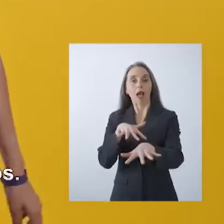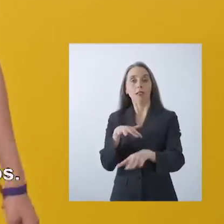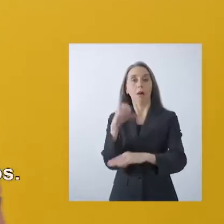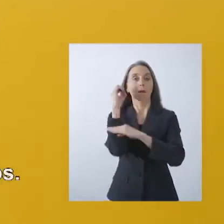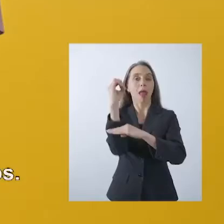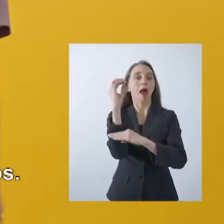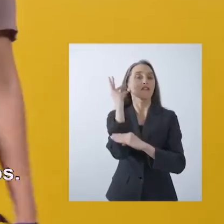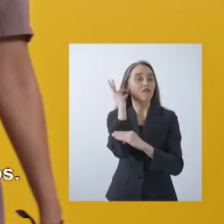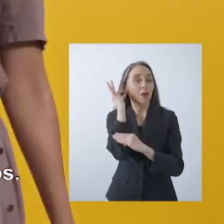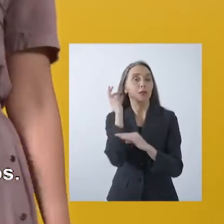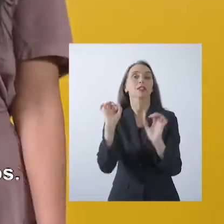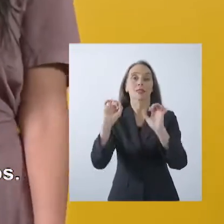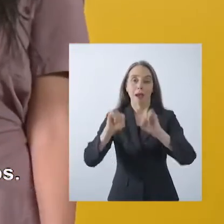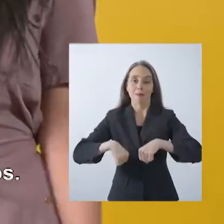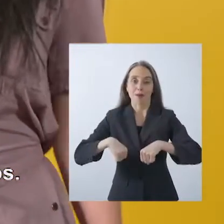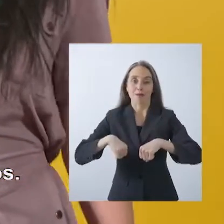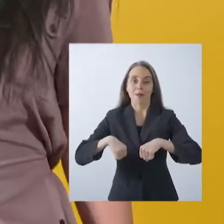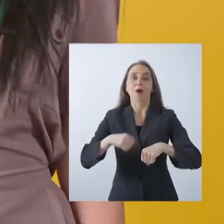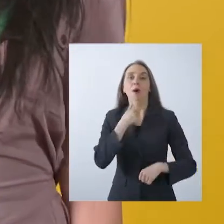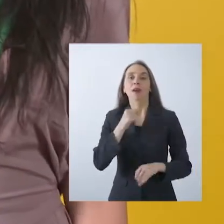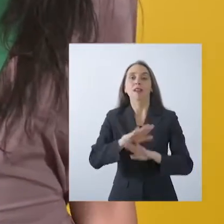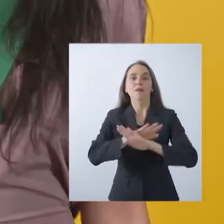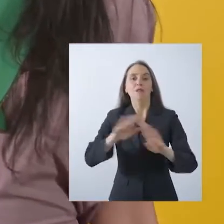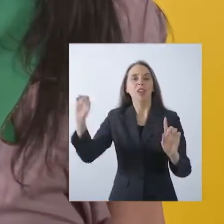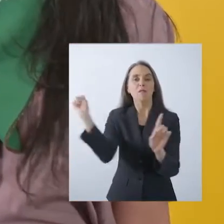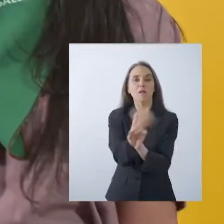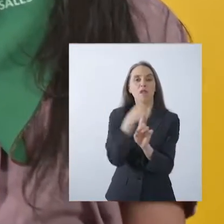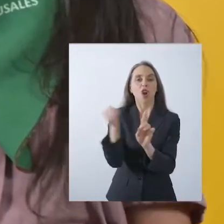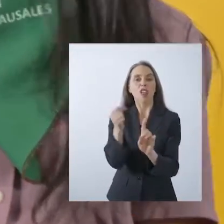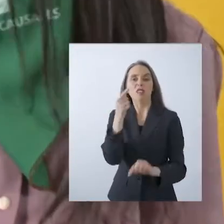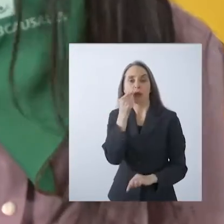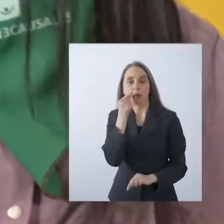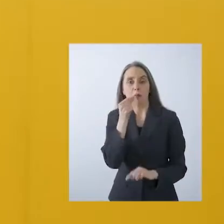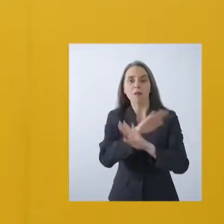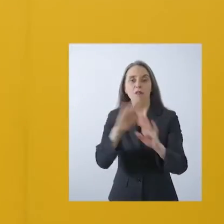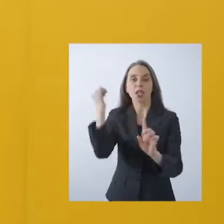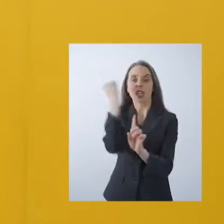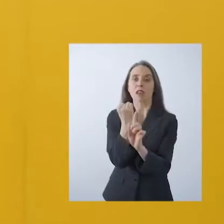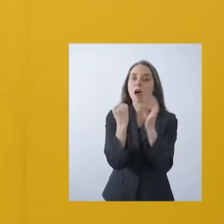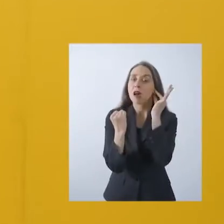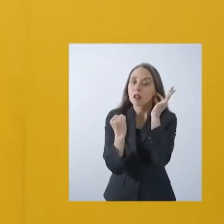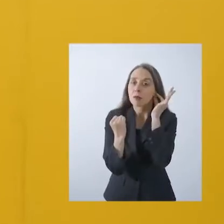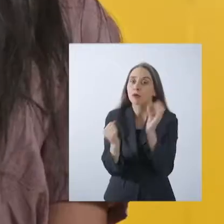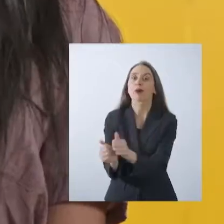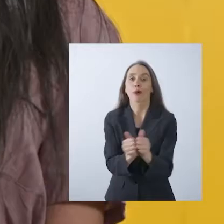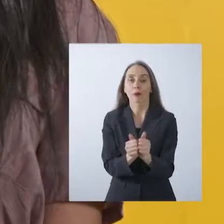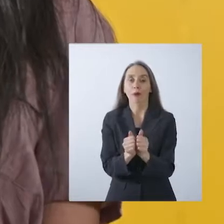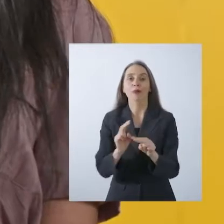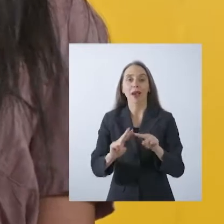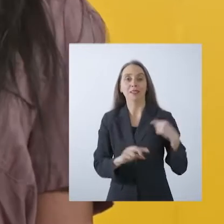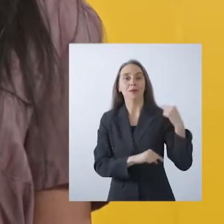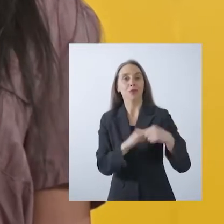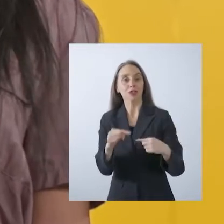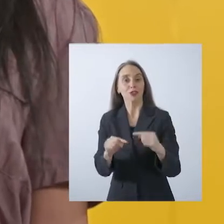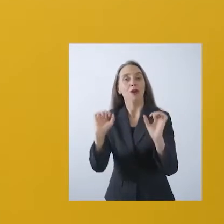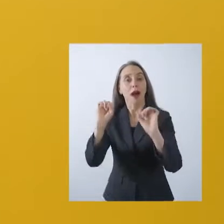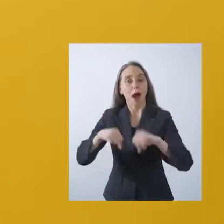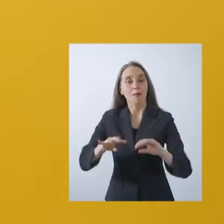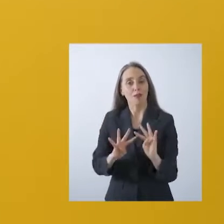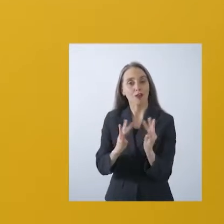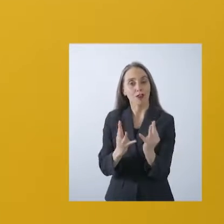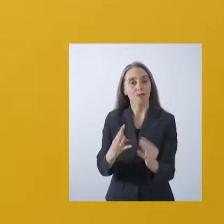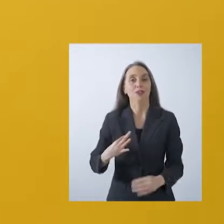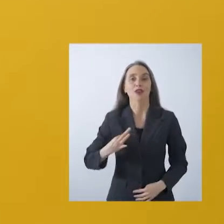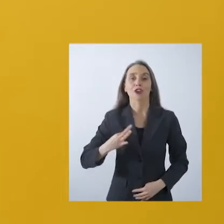Como Asamblea Feminista Plurinacional, aprobamos. Queremos el fin de la violencia machista, no más femicidios. Juntas hacemos historia